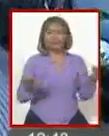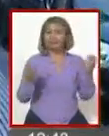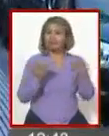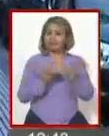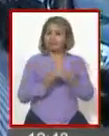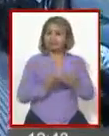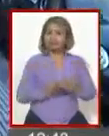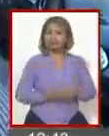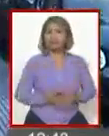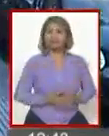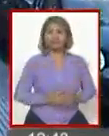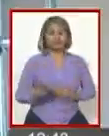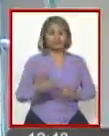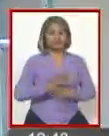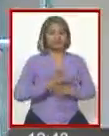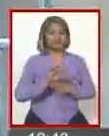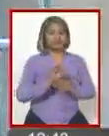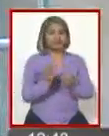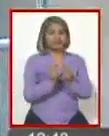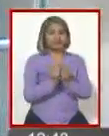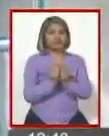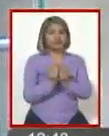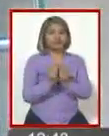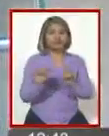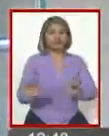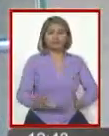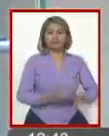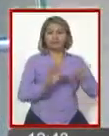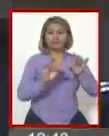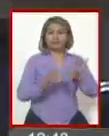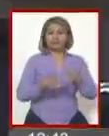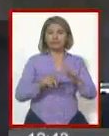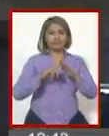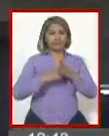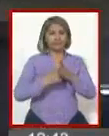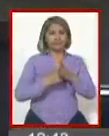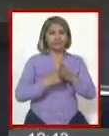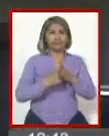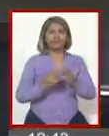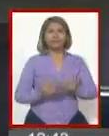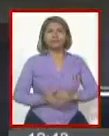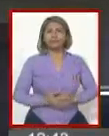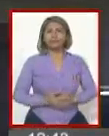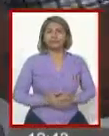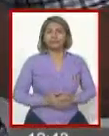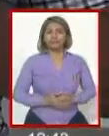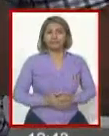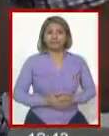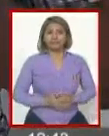más que evidentemente funcionan con las computadoras. Eso es lo que inicialmente estamos